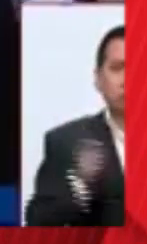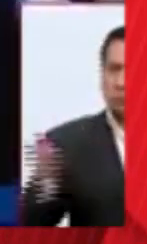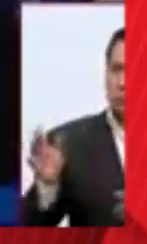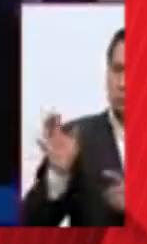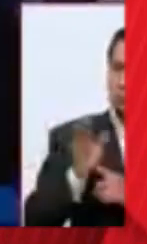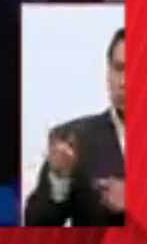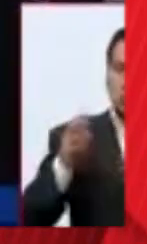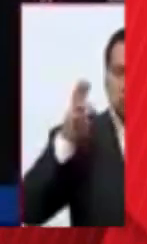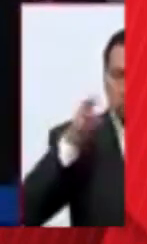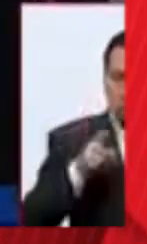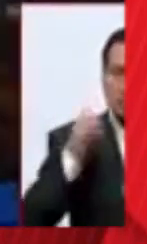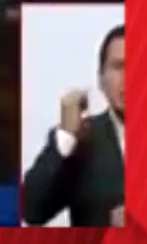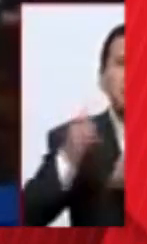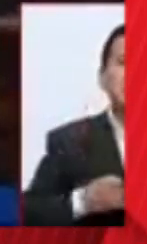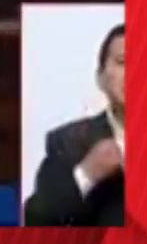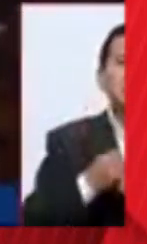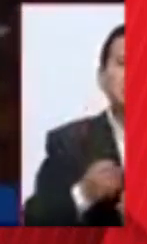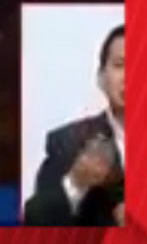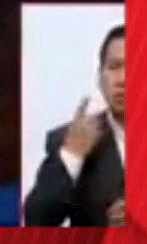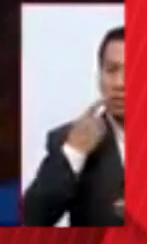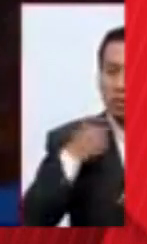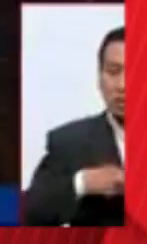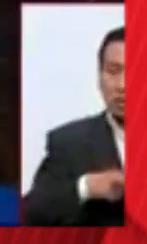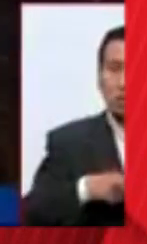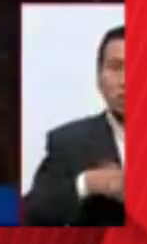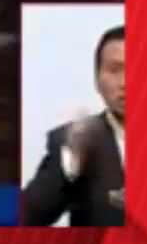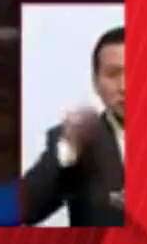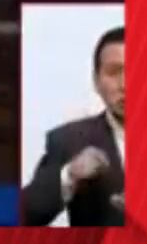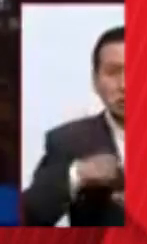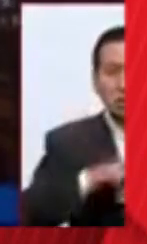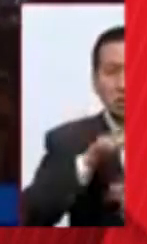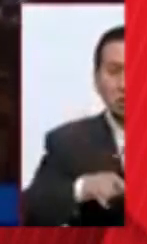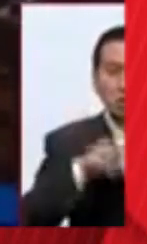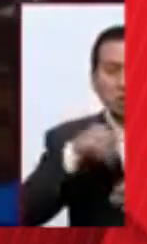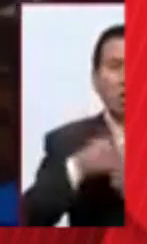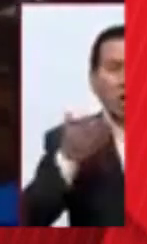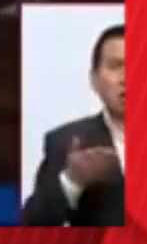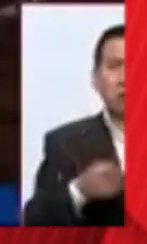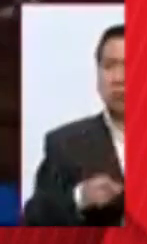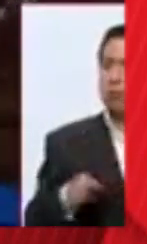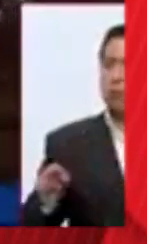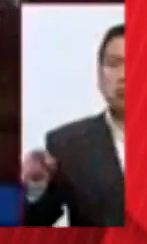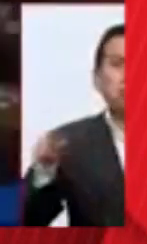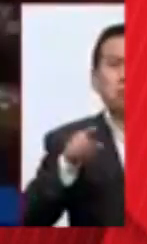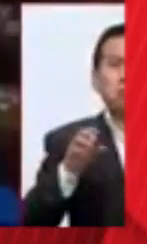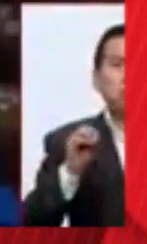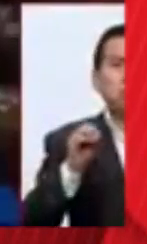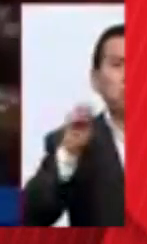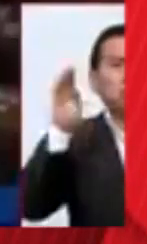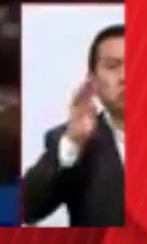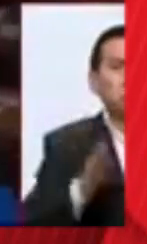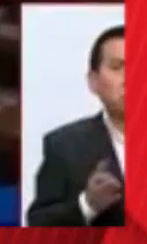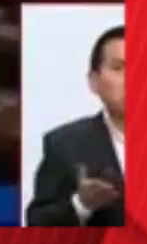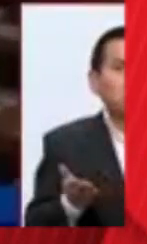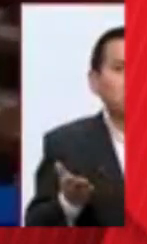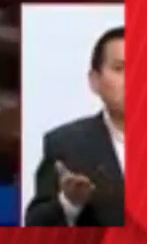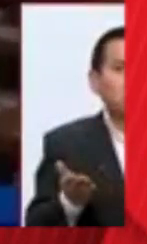Que nos muestren investigaciones internacionales donde digan que hubo fraude. Nunca. Jamás.